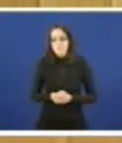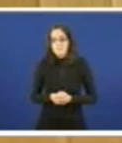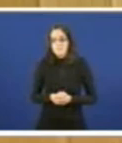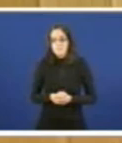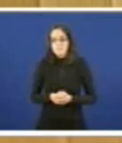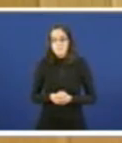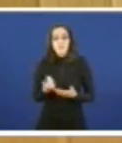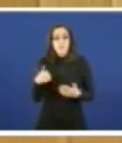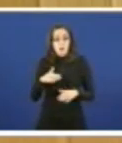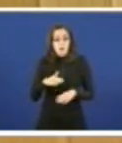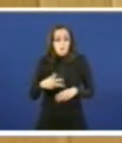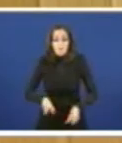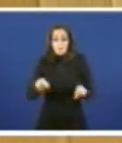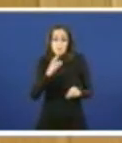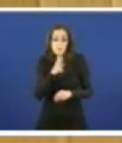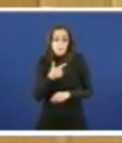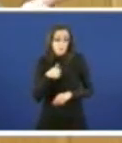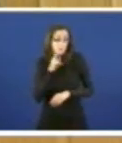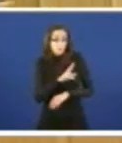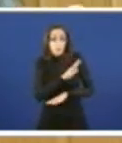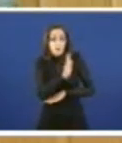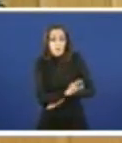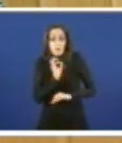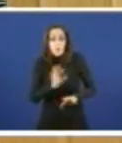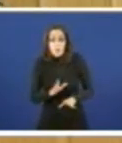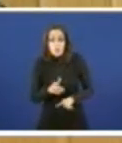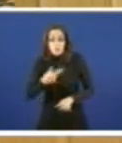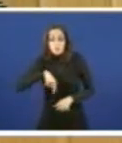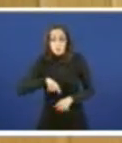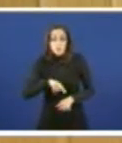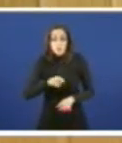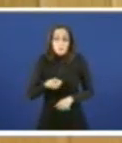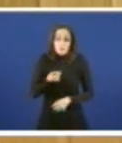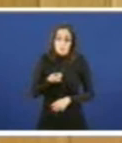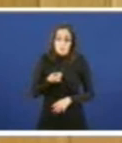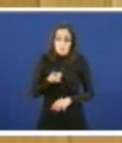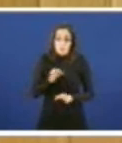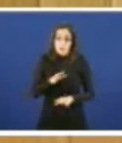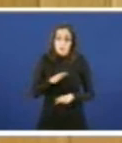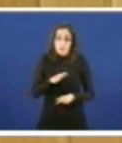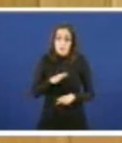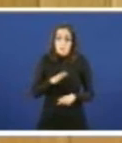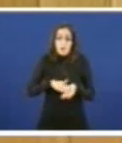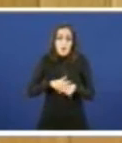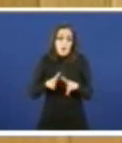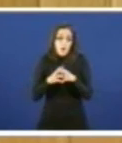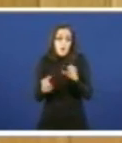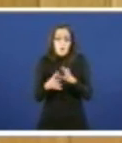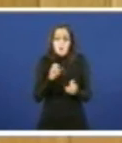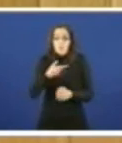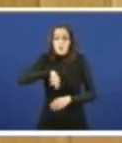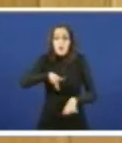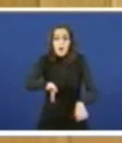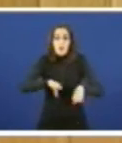xa para rematar, dado que parece, nos aquí o que, para chegar a un consenso, sí que aceptamos